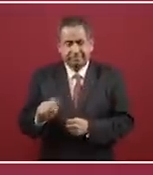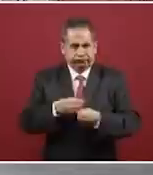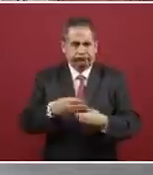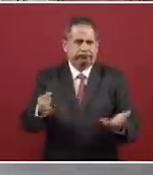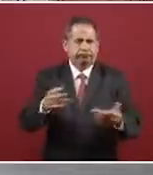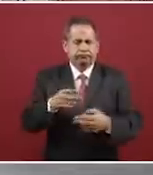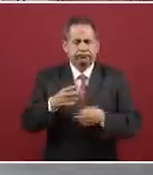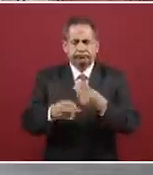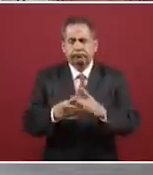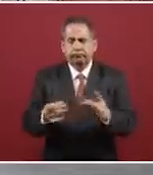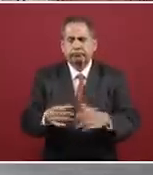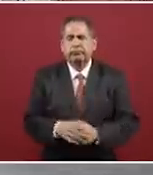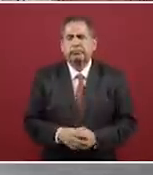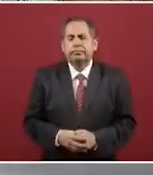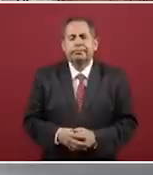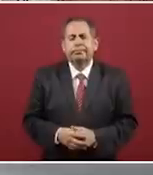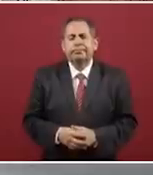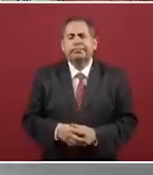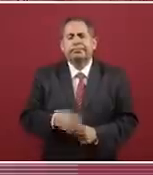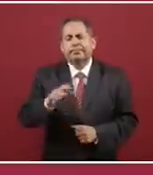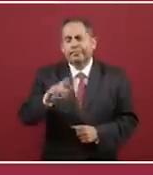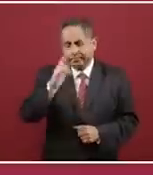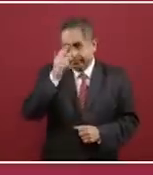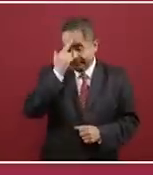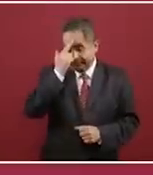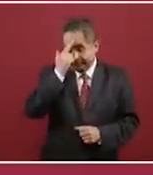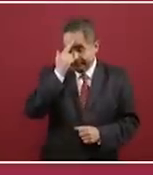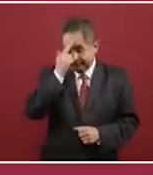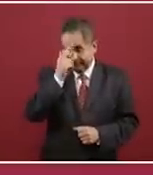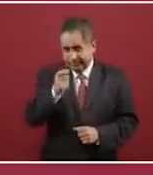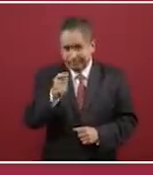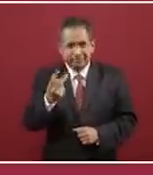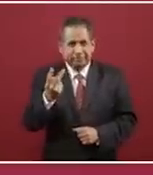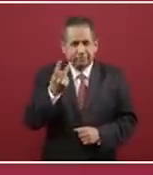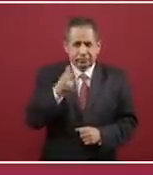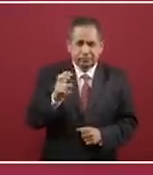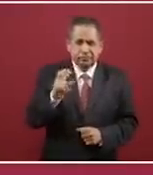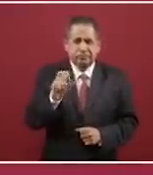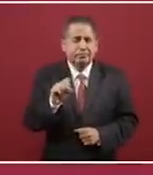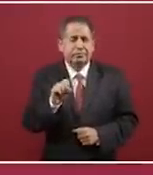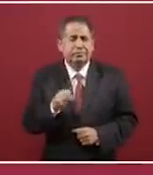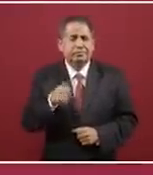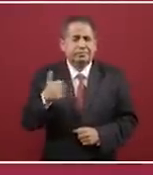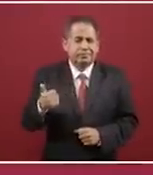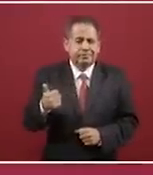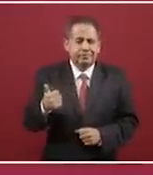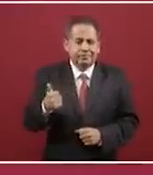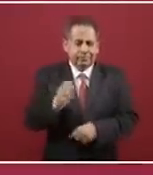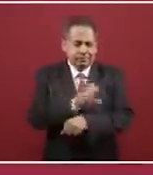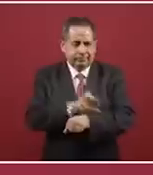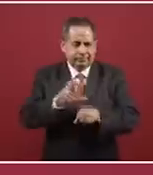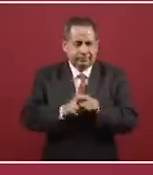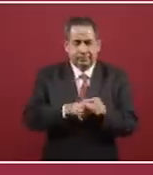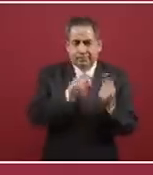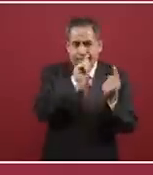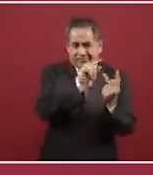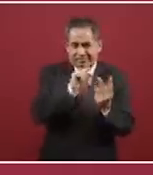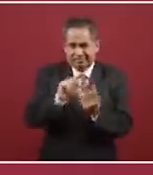secundarias recuerdan de que son 266 coordinaciones